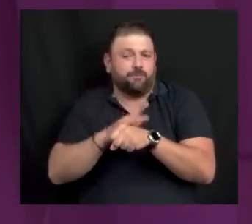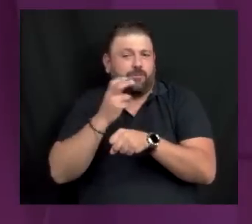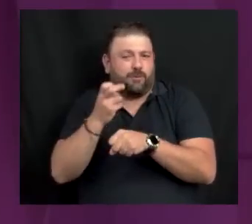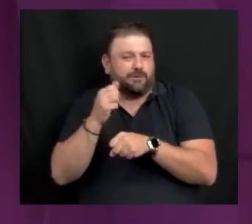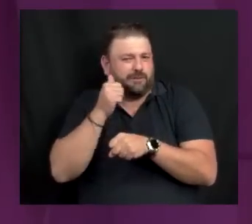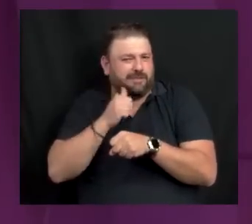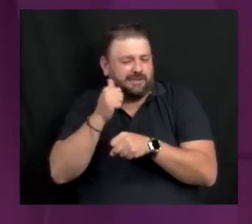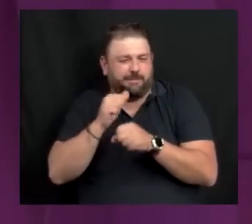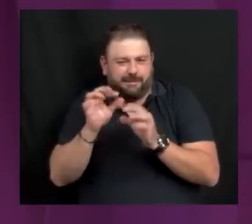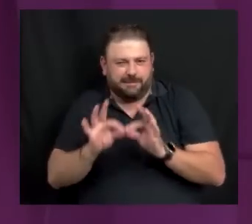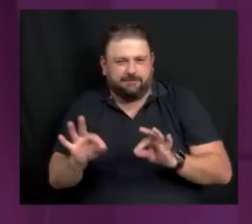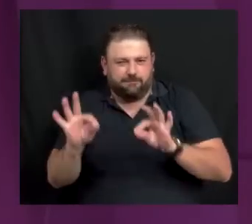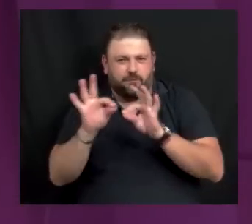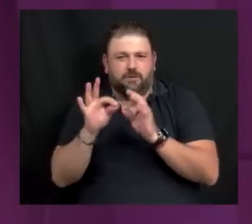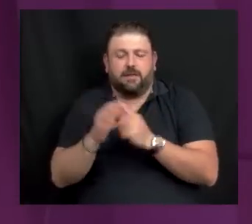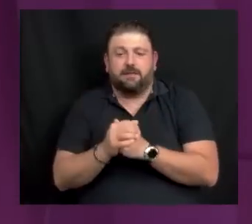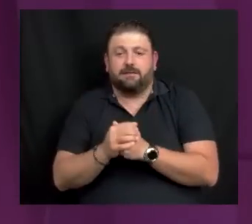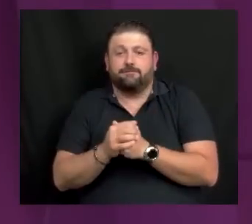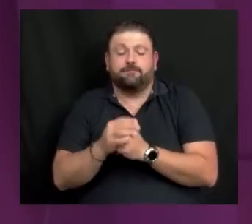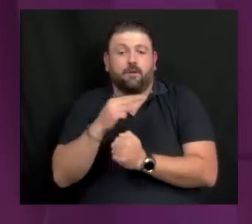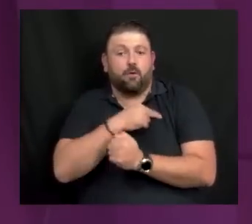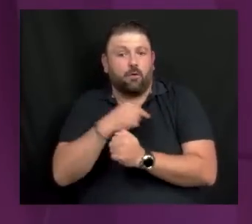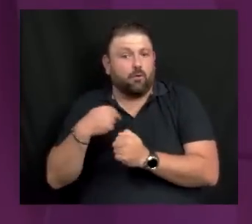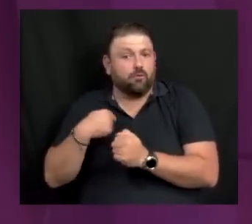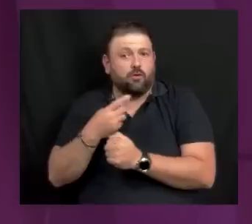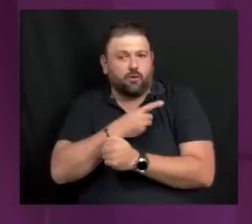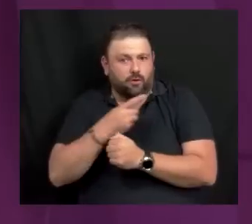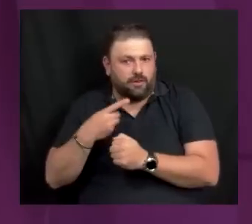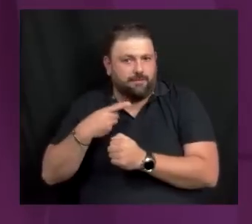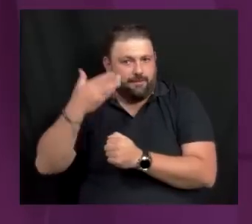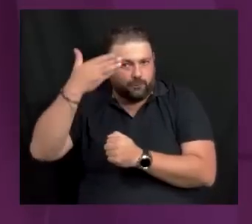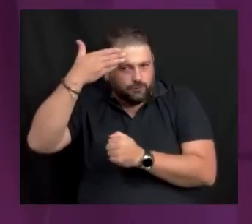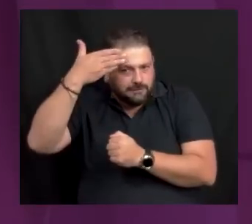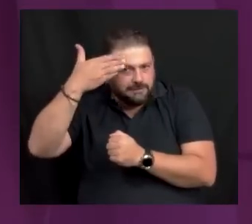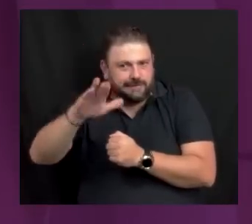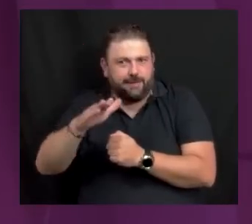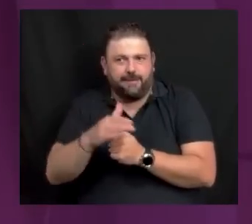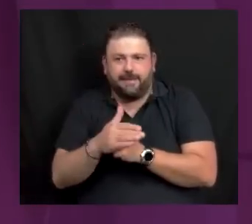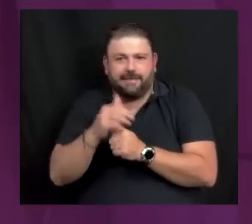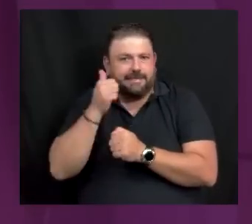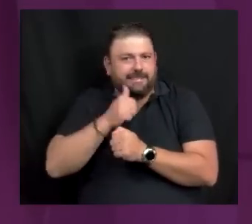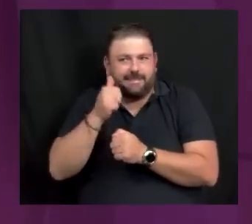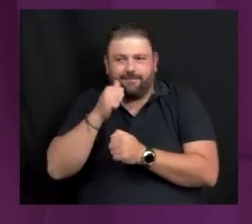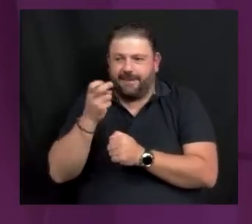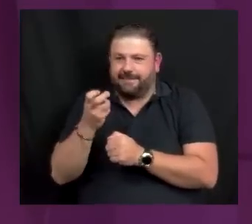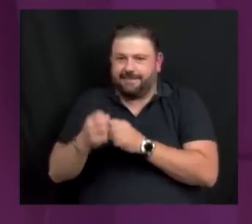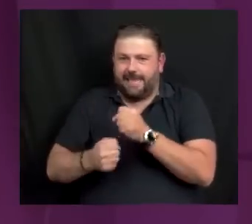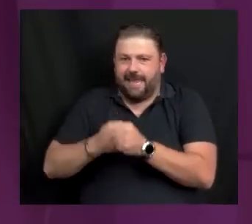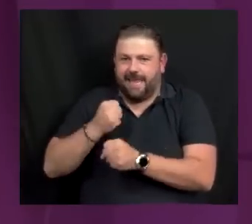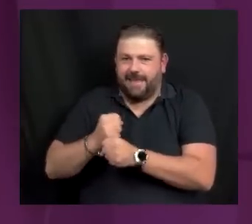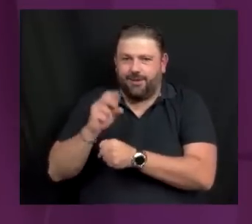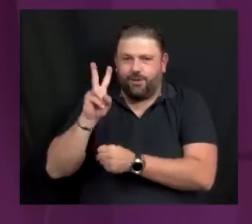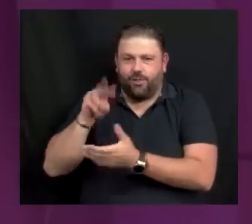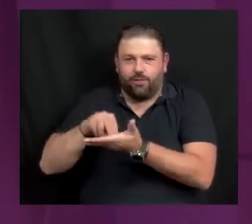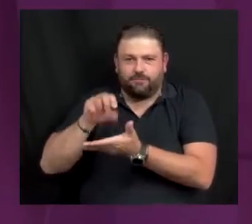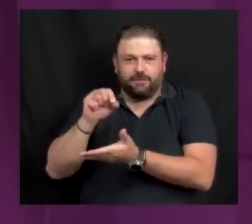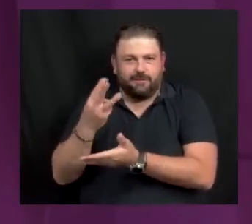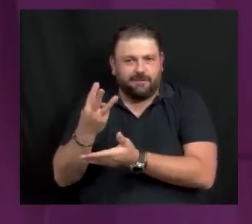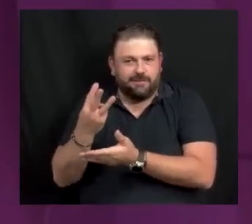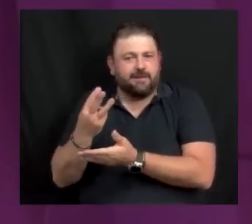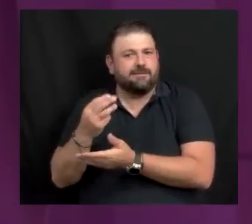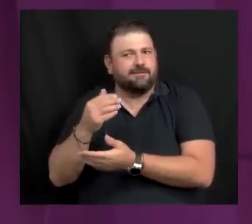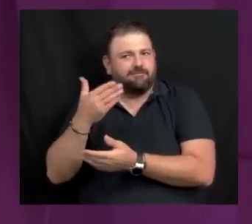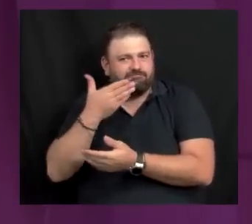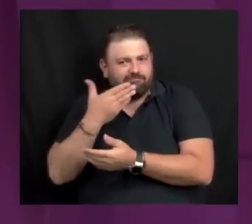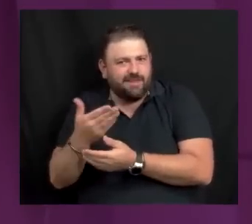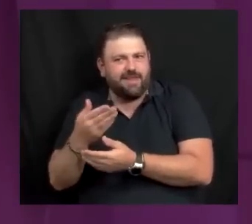que es importante, porque tenemos que capitalizar este 2023 lleno de abundancia, pero no basta con quererlo. Hay que